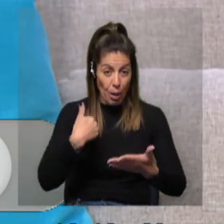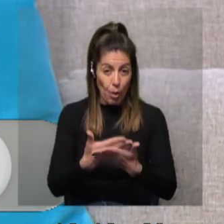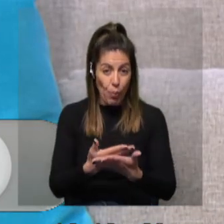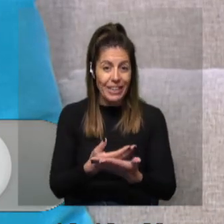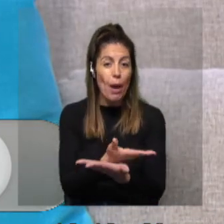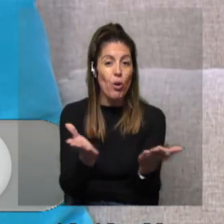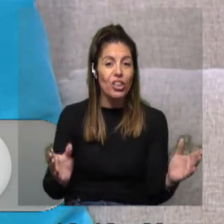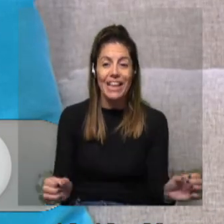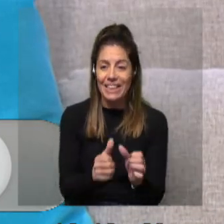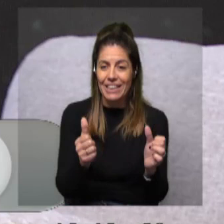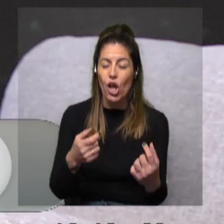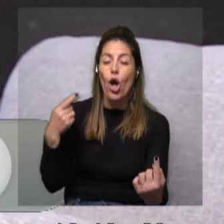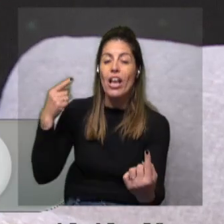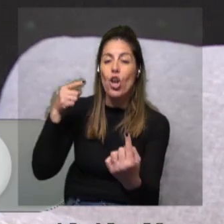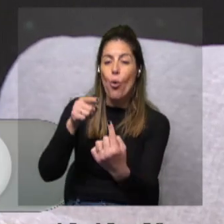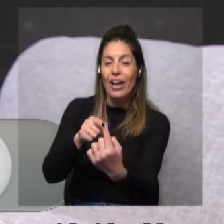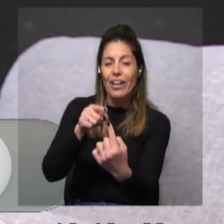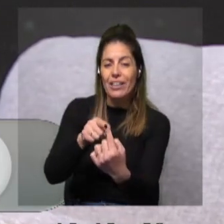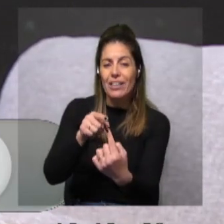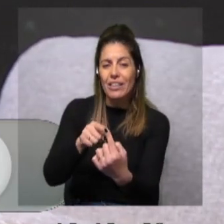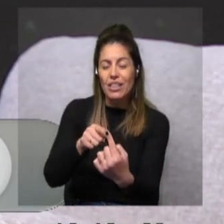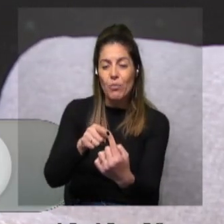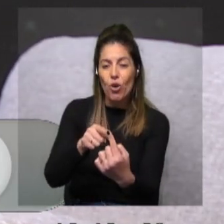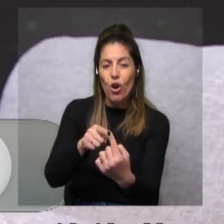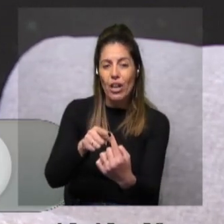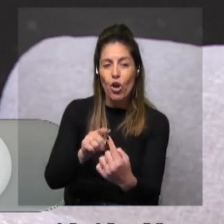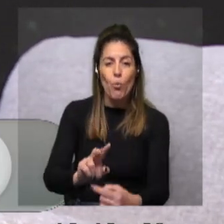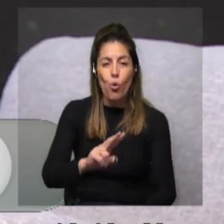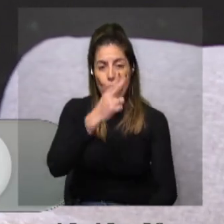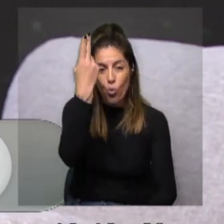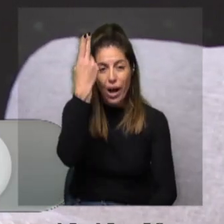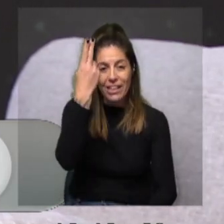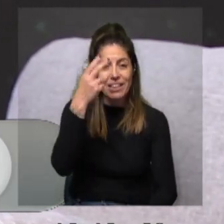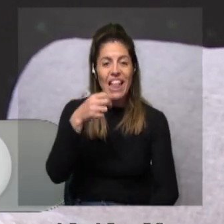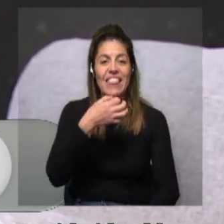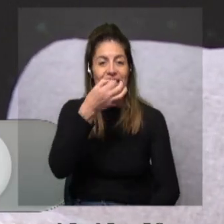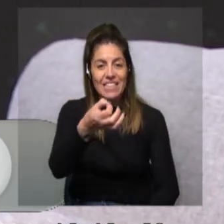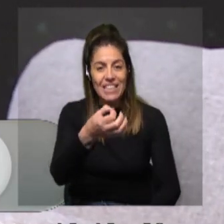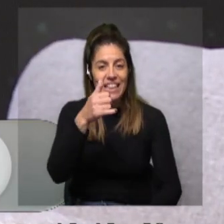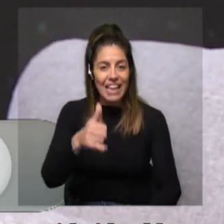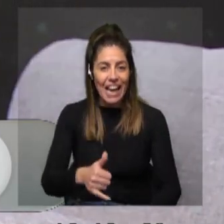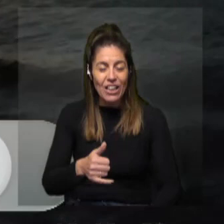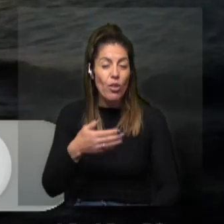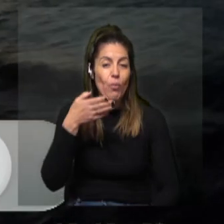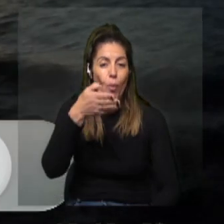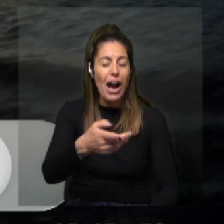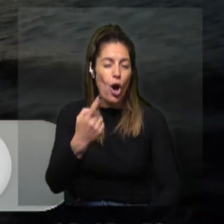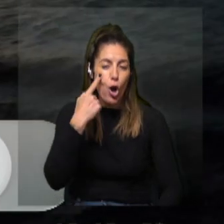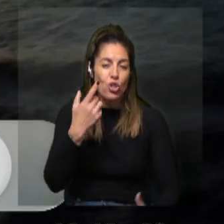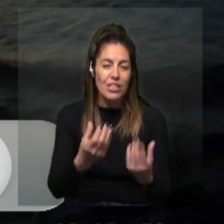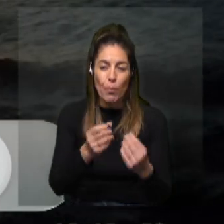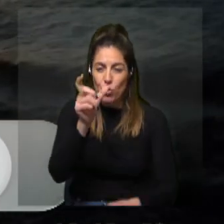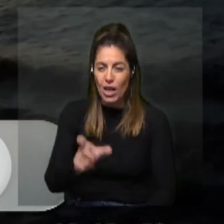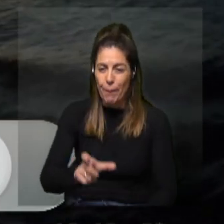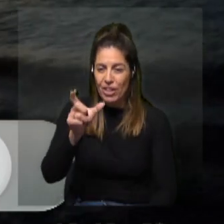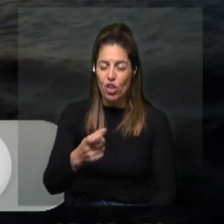Exactamente. El objetivo es, como es Uruguay Antártico, es decir que cuando vos vas, conoces a mucha gente, ves